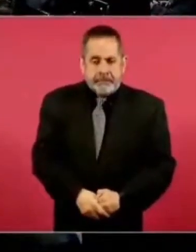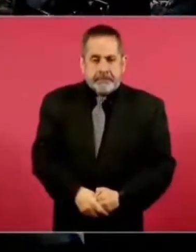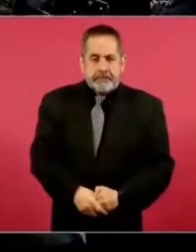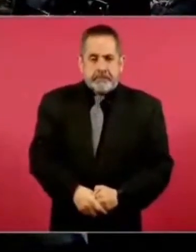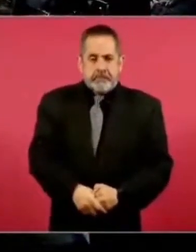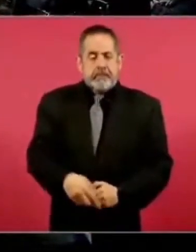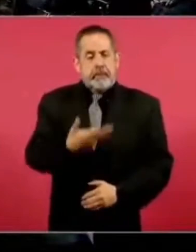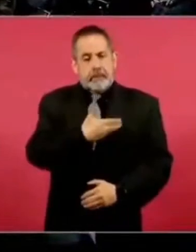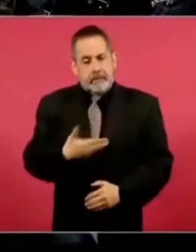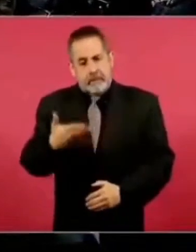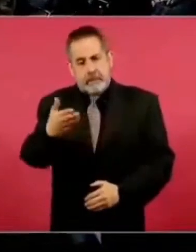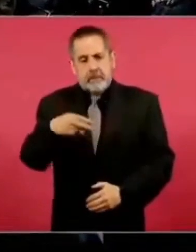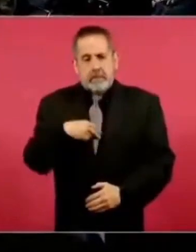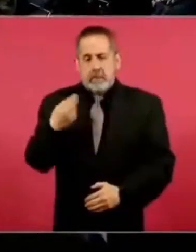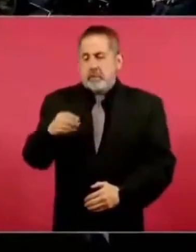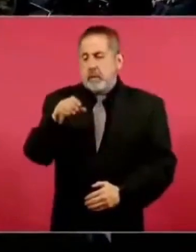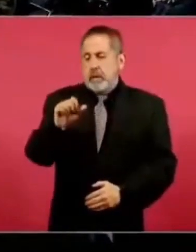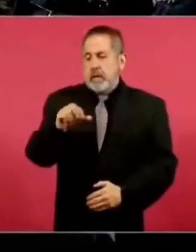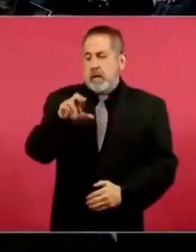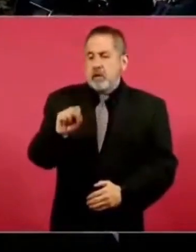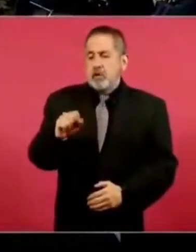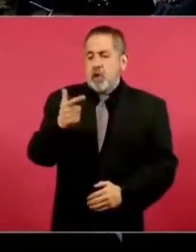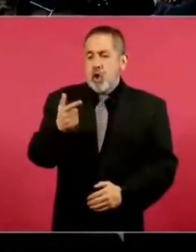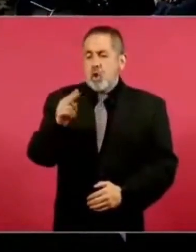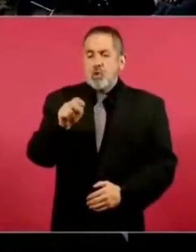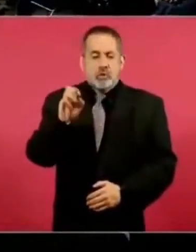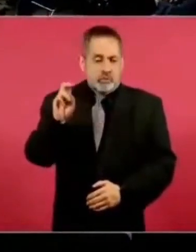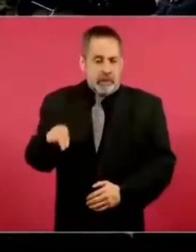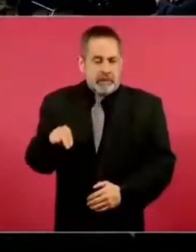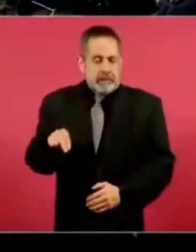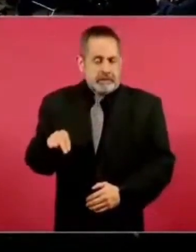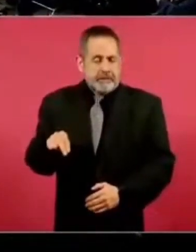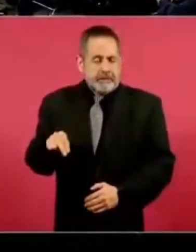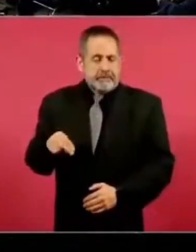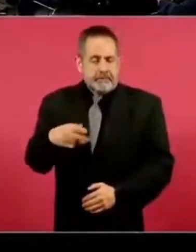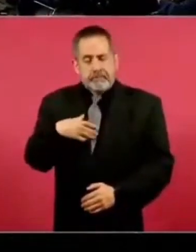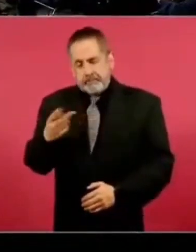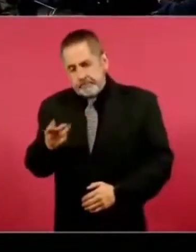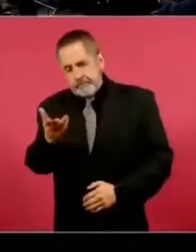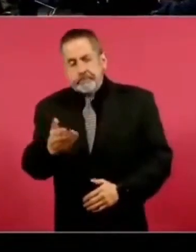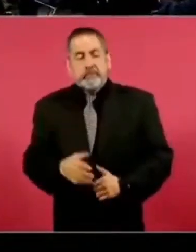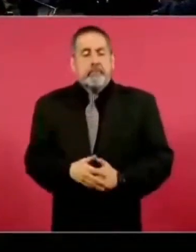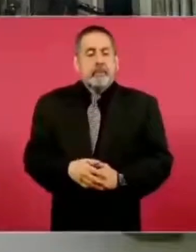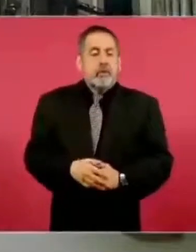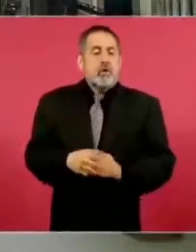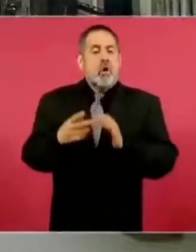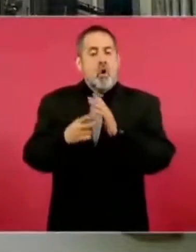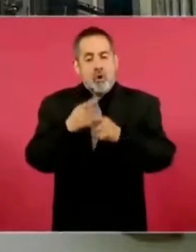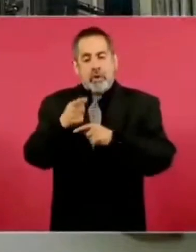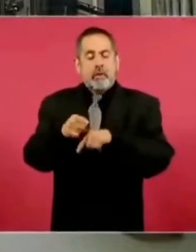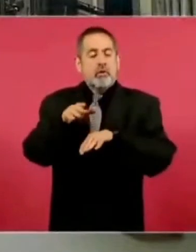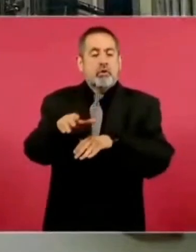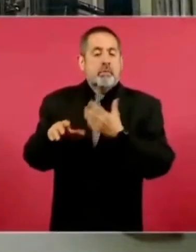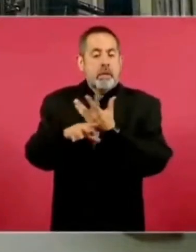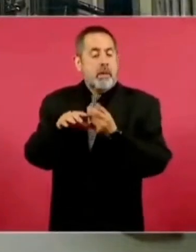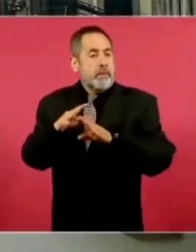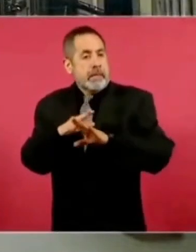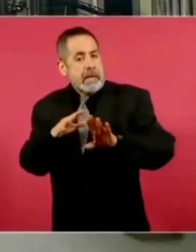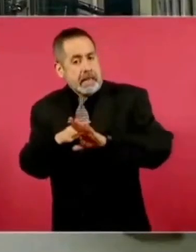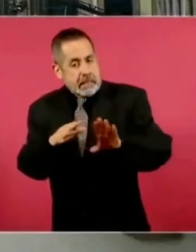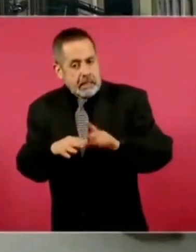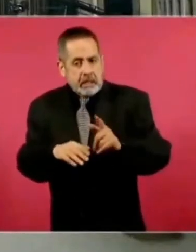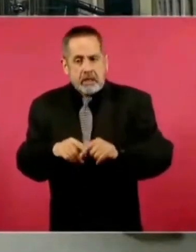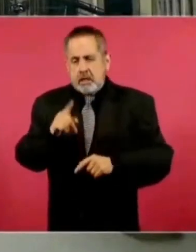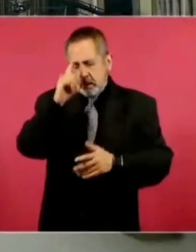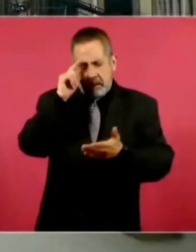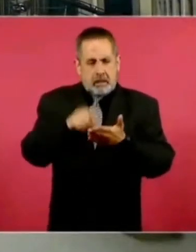Señor presidente Carlos Guzmán de Cuatro Media Telecomunicaciones Veracruz, Avant Noticias. Retomar el tema de los migrantes, considero que es muy importante.